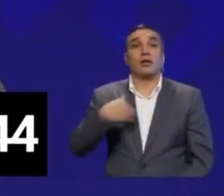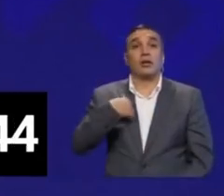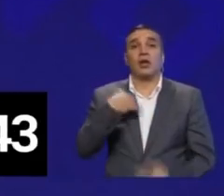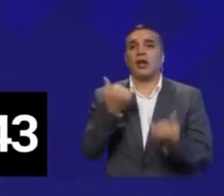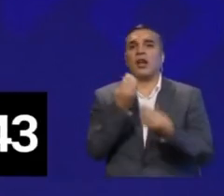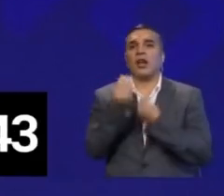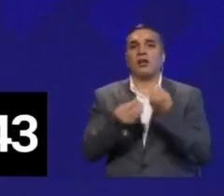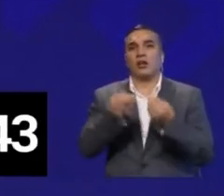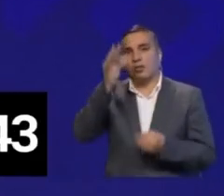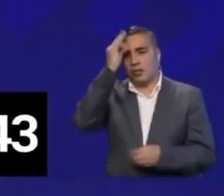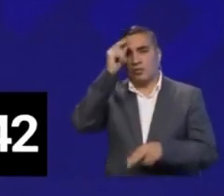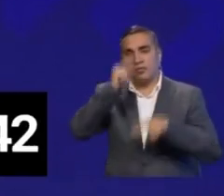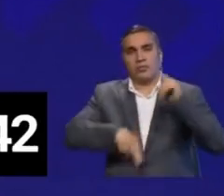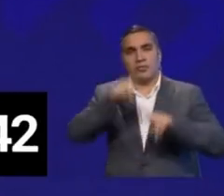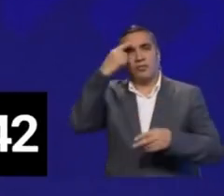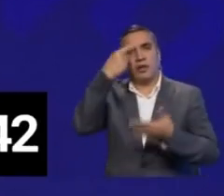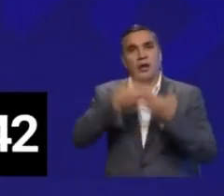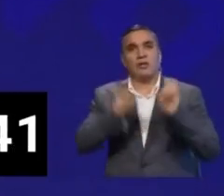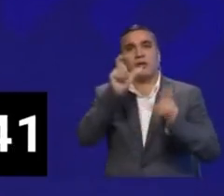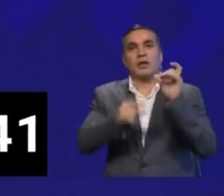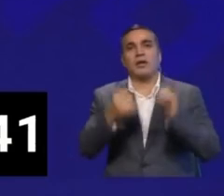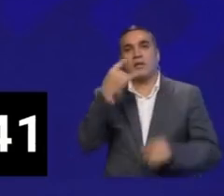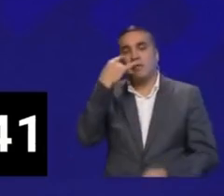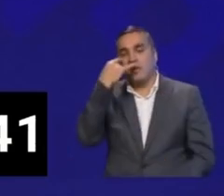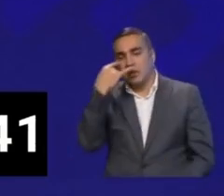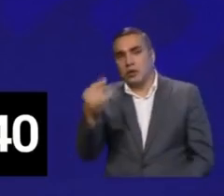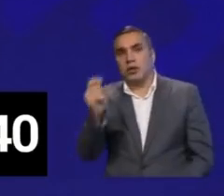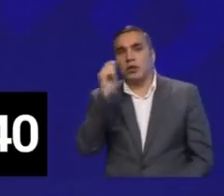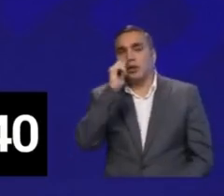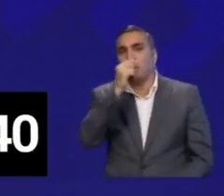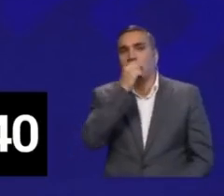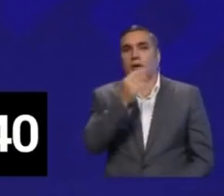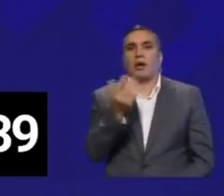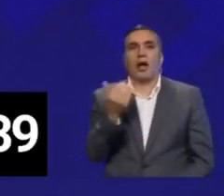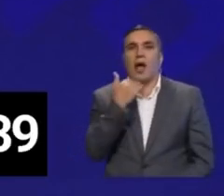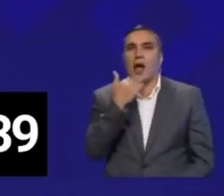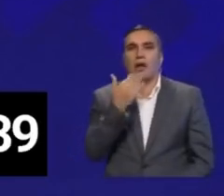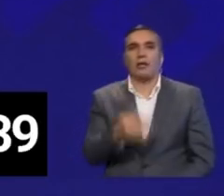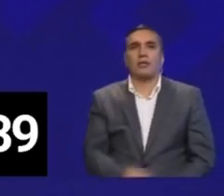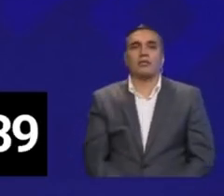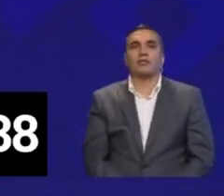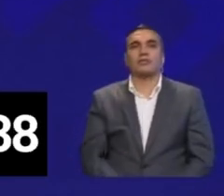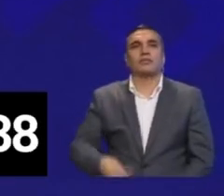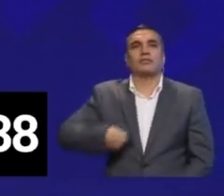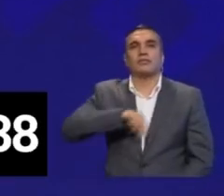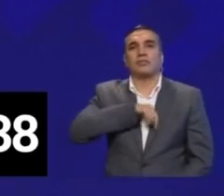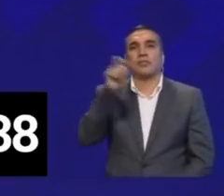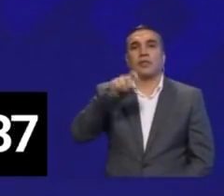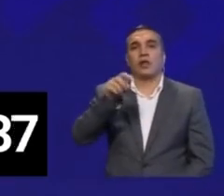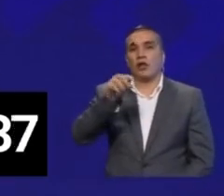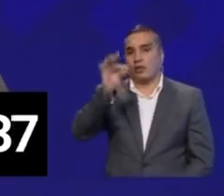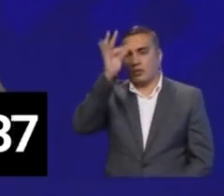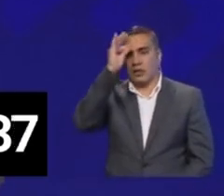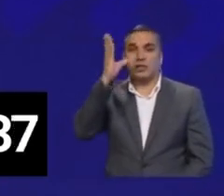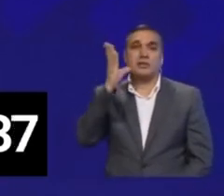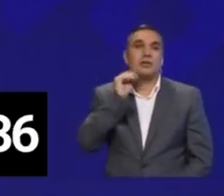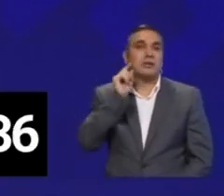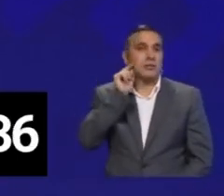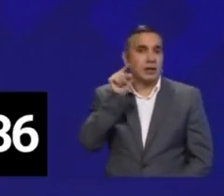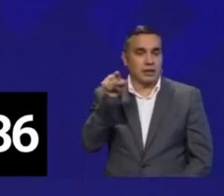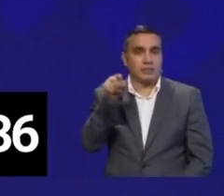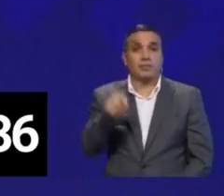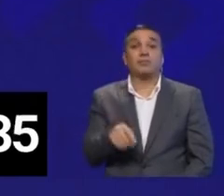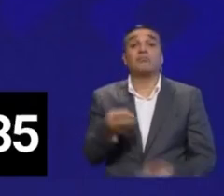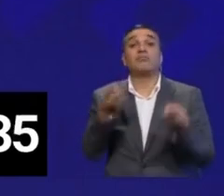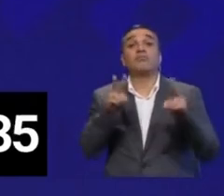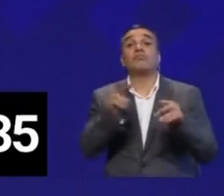hacer hospitales para adictos, adictos a cualquier cosa. Necesitamos hospitales especializados para ellos.